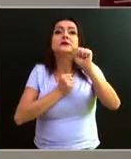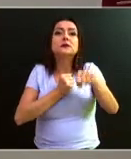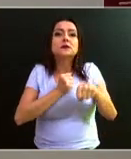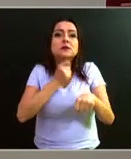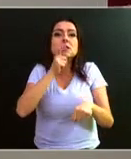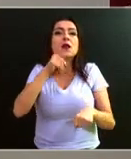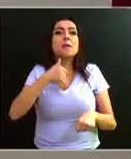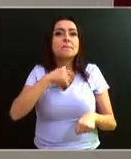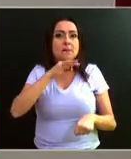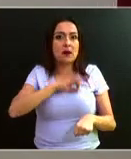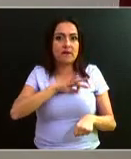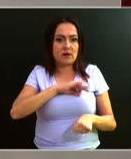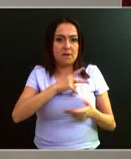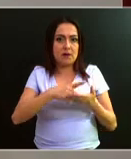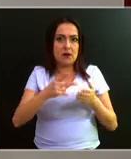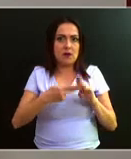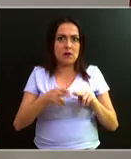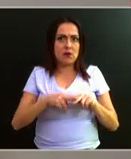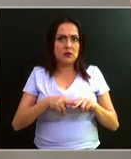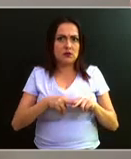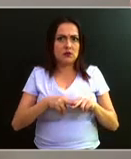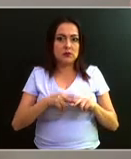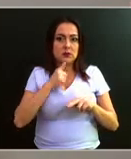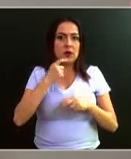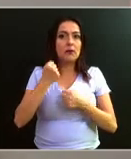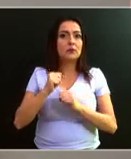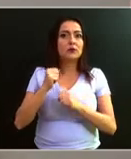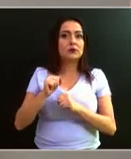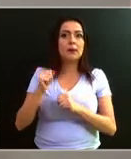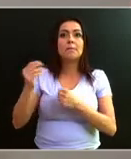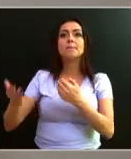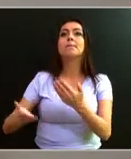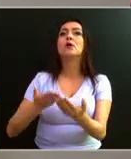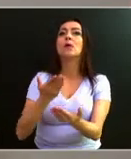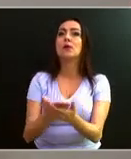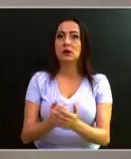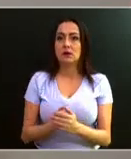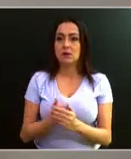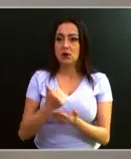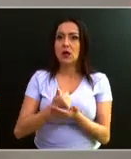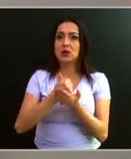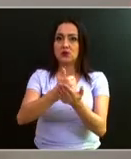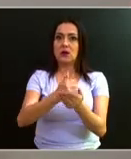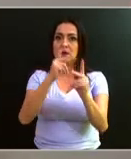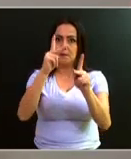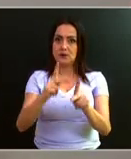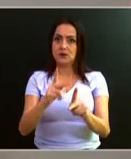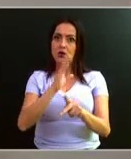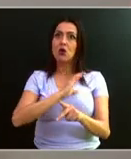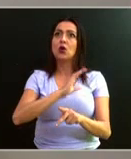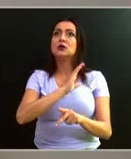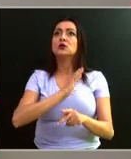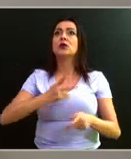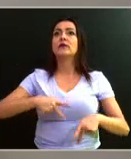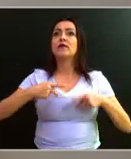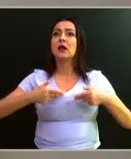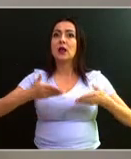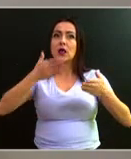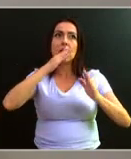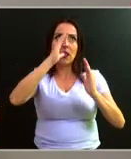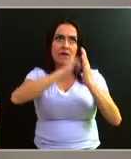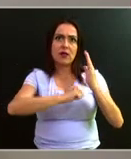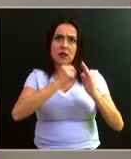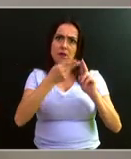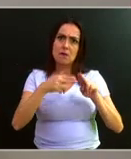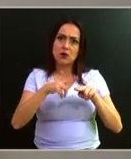tiene beneficios a la hora de pagar impuestos. Si la municipalidad más bien propone que por ayudar a las personas en condición de calle se les rebaje el